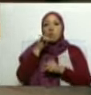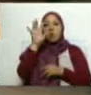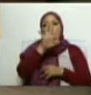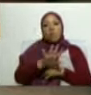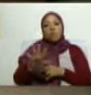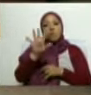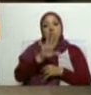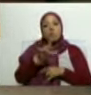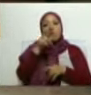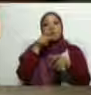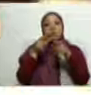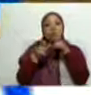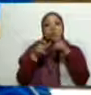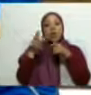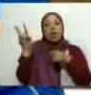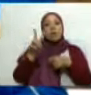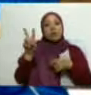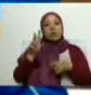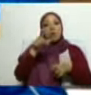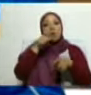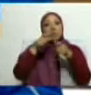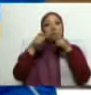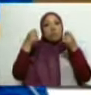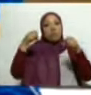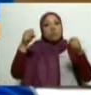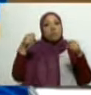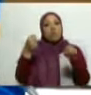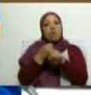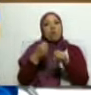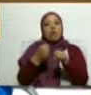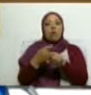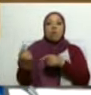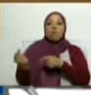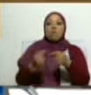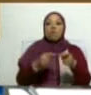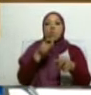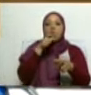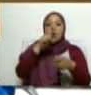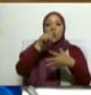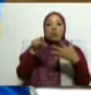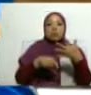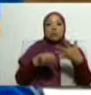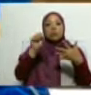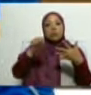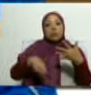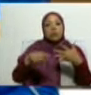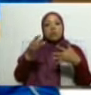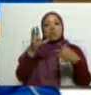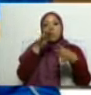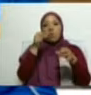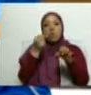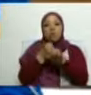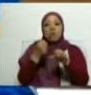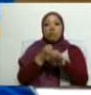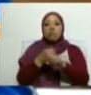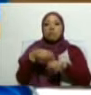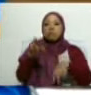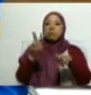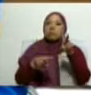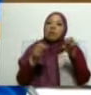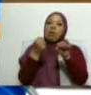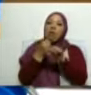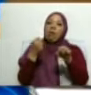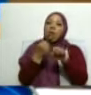la consulta popular. Este referendo consultivo, que se llevará a cabo sin faltas, es expresión